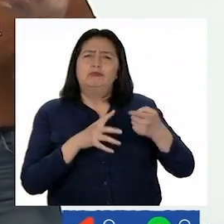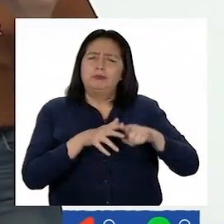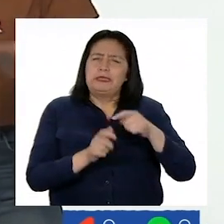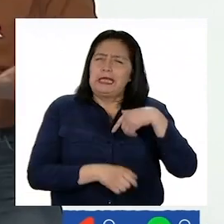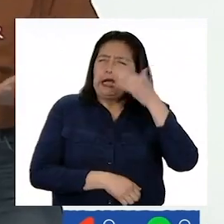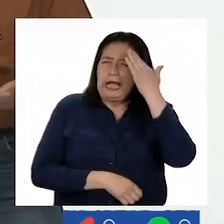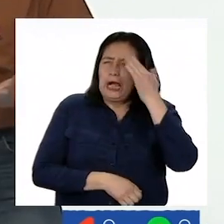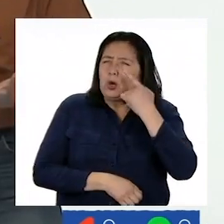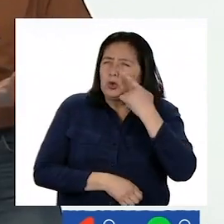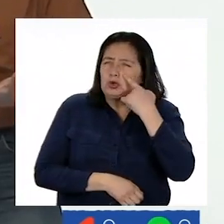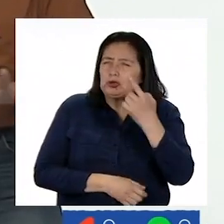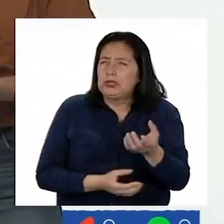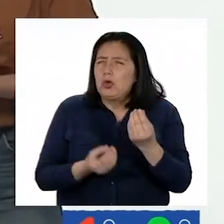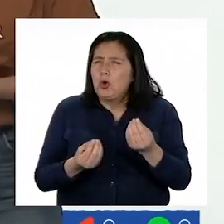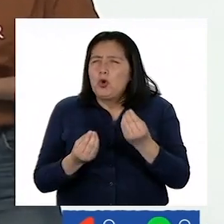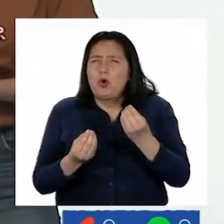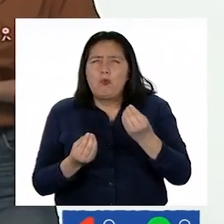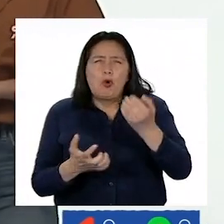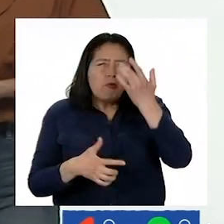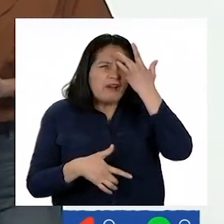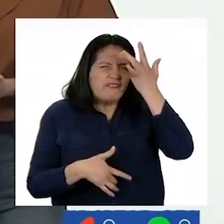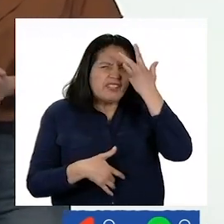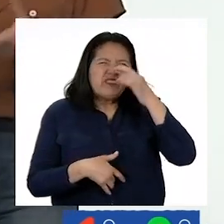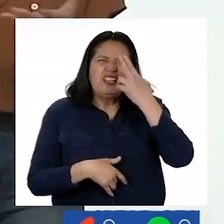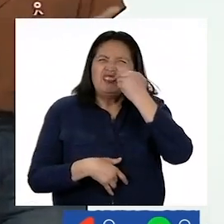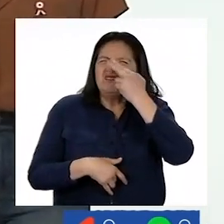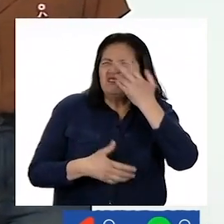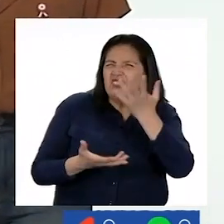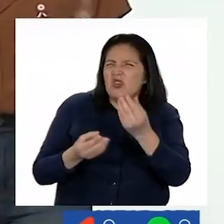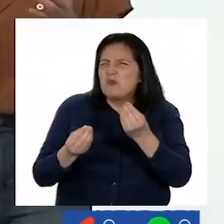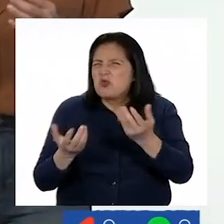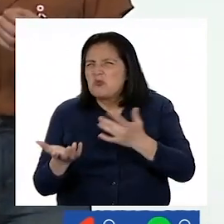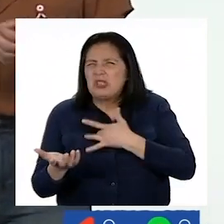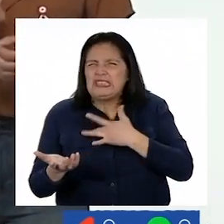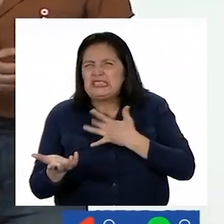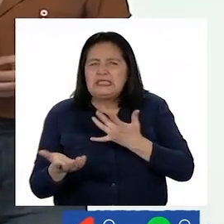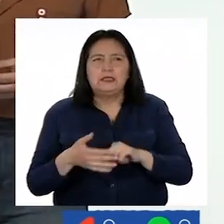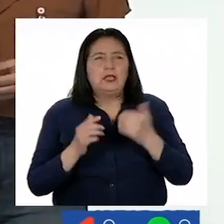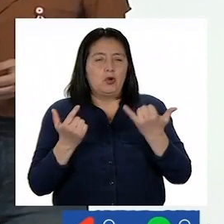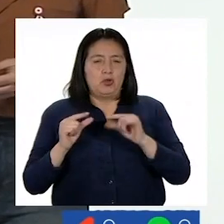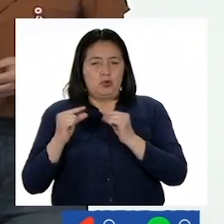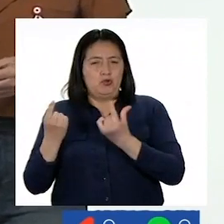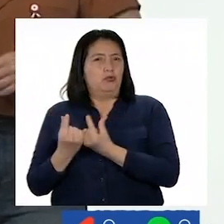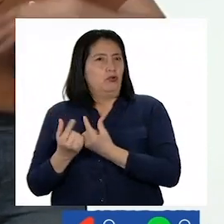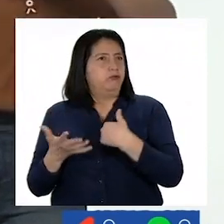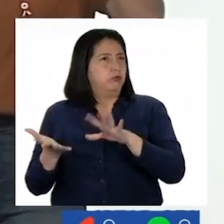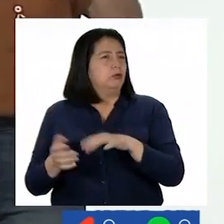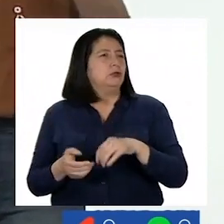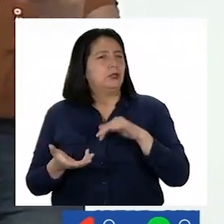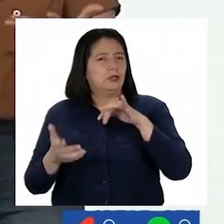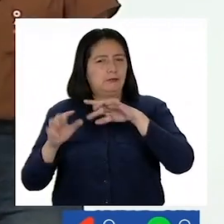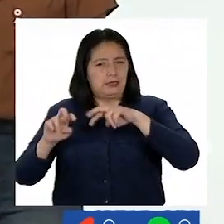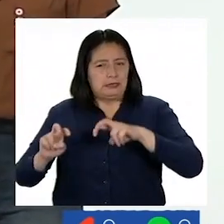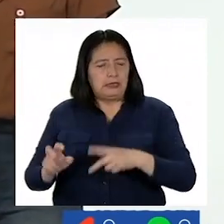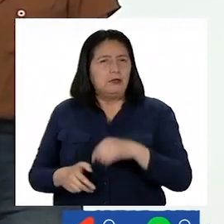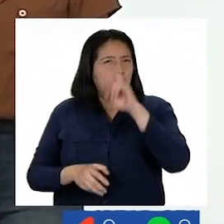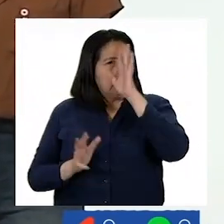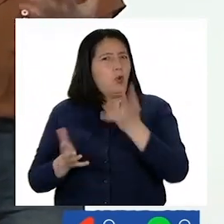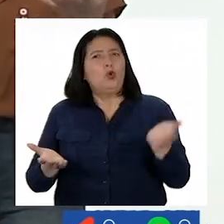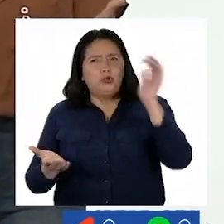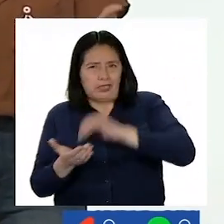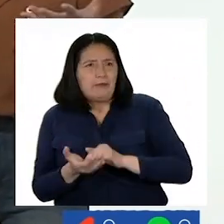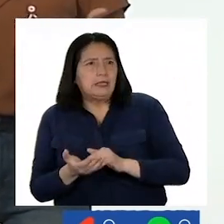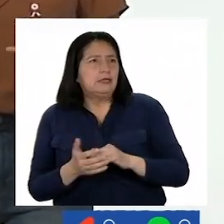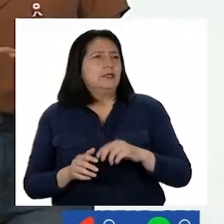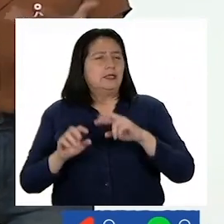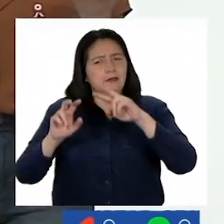a conocer cómo era realmente esta extraña enfermedad. Hoy en día, un grupo de investigadores peruanos han vuelto a investigar sobre